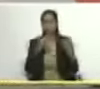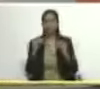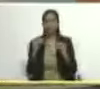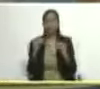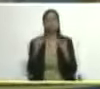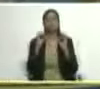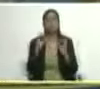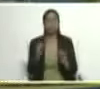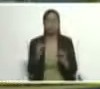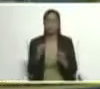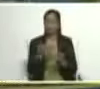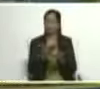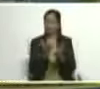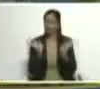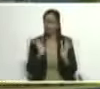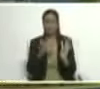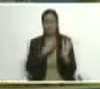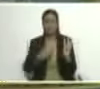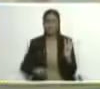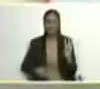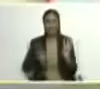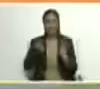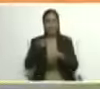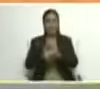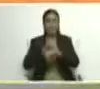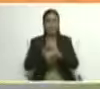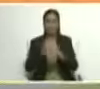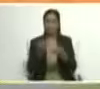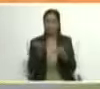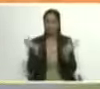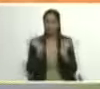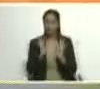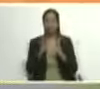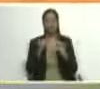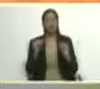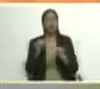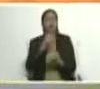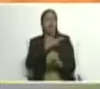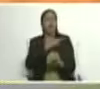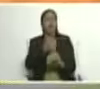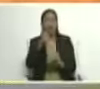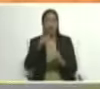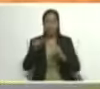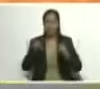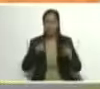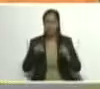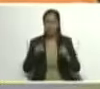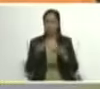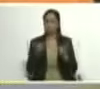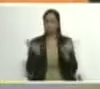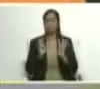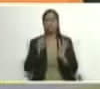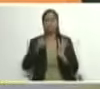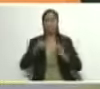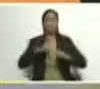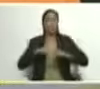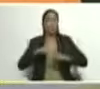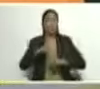ministros, compañeros presidentes, compañeros y compañeras jefas de delegación, movimientos sociales.